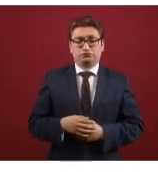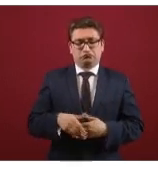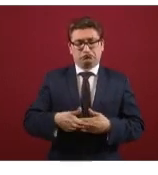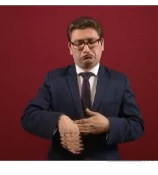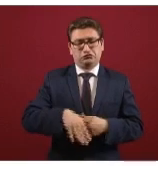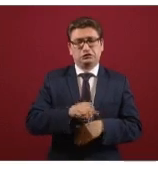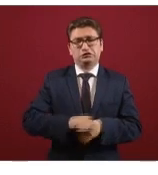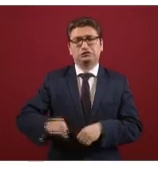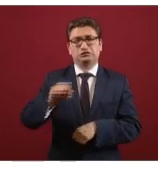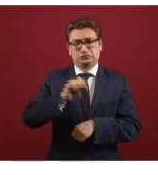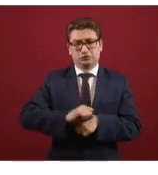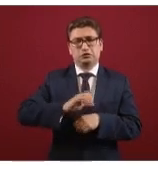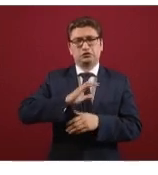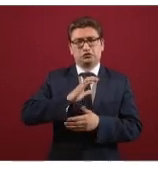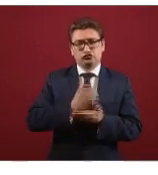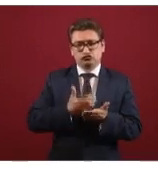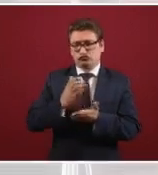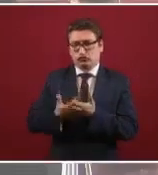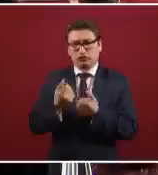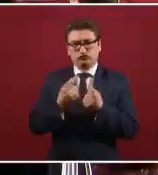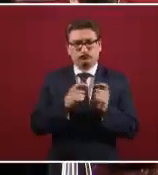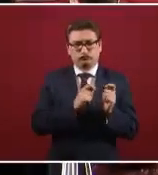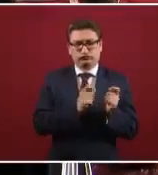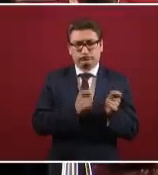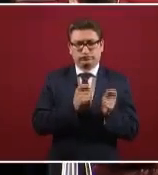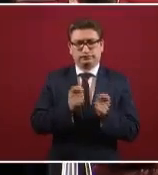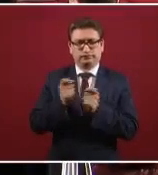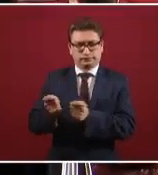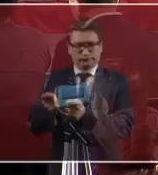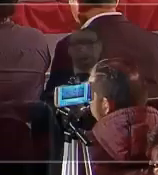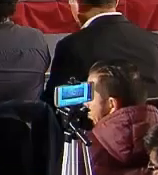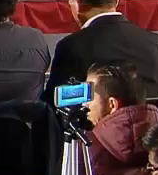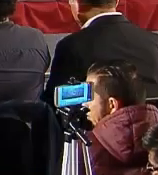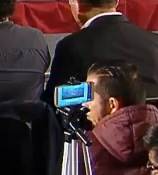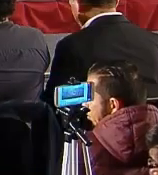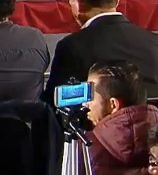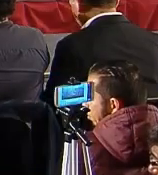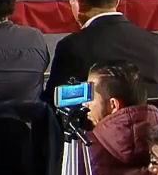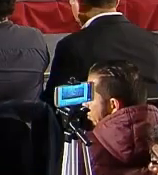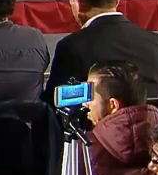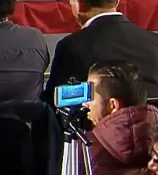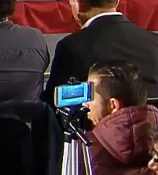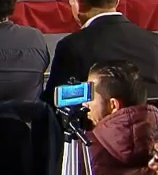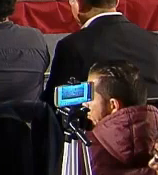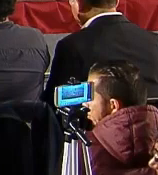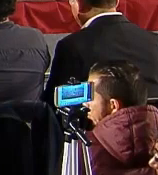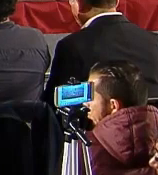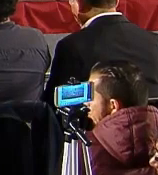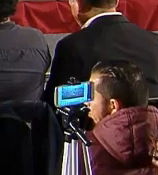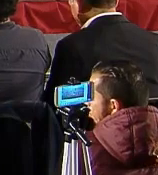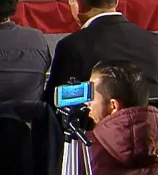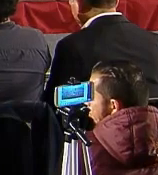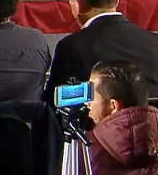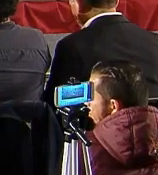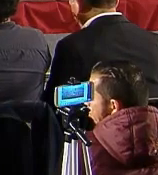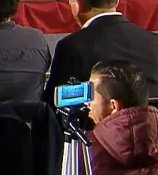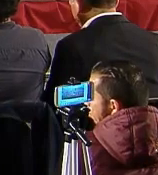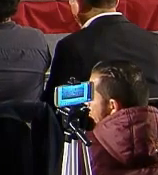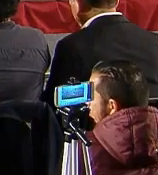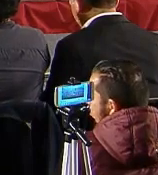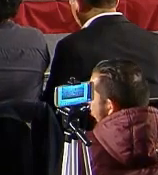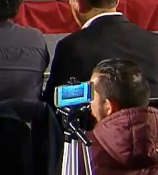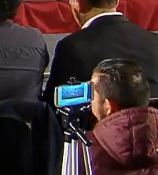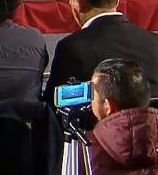los contratos que ya se entregaron empieza la participación para que empiecen a trabajar el